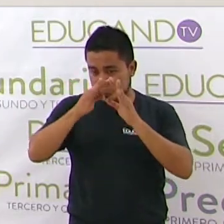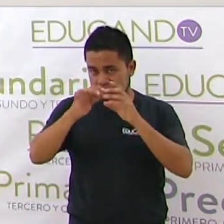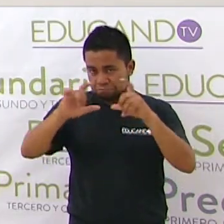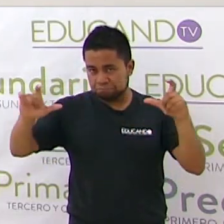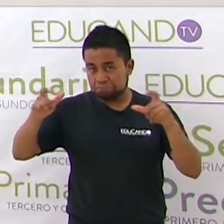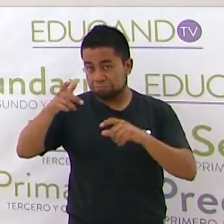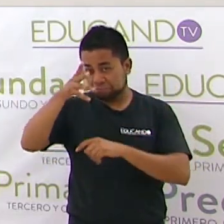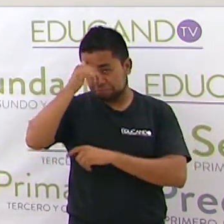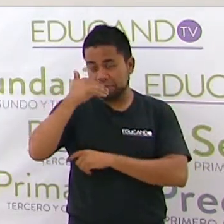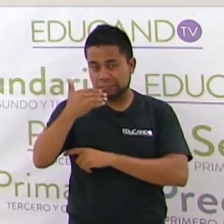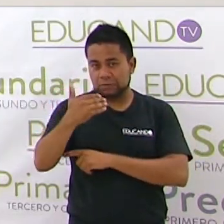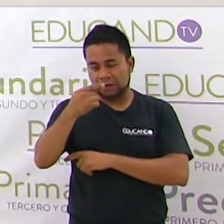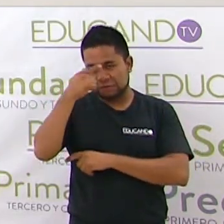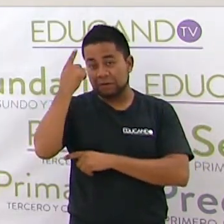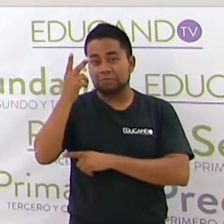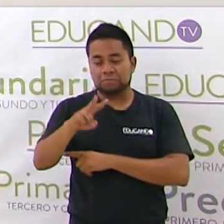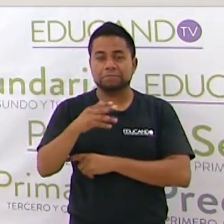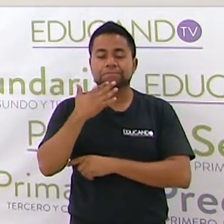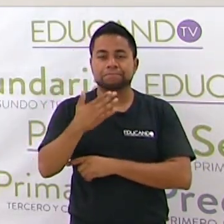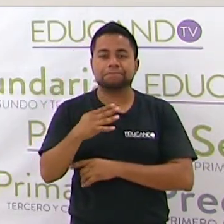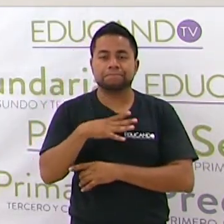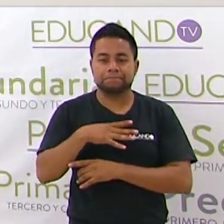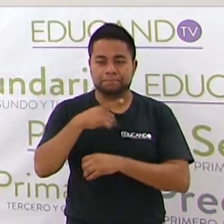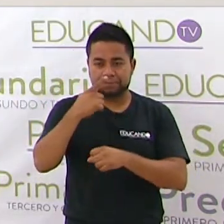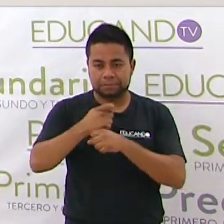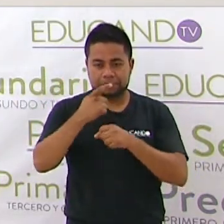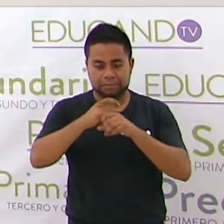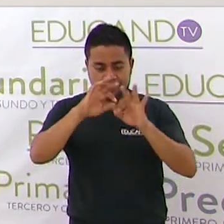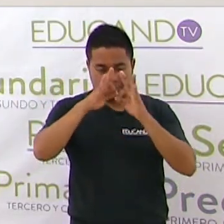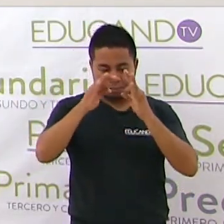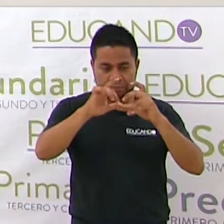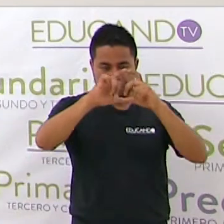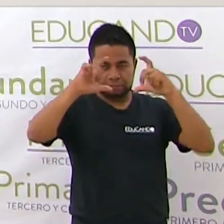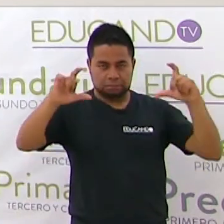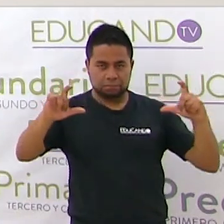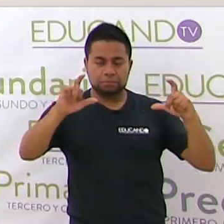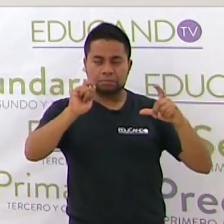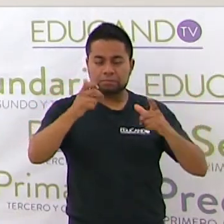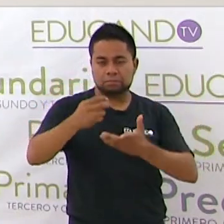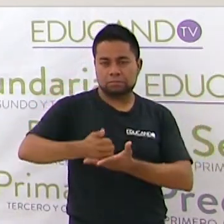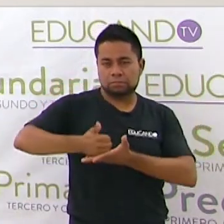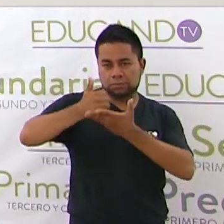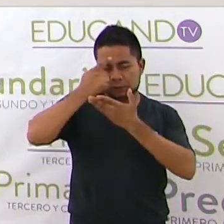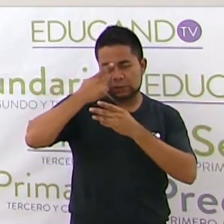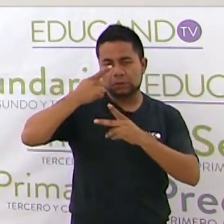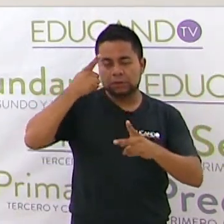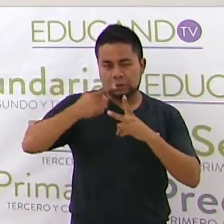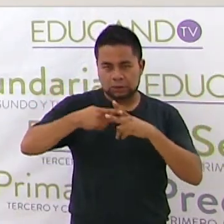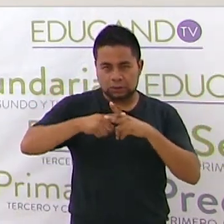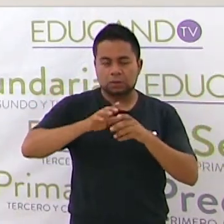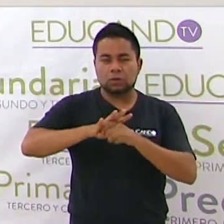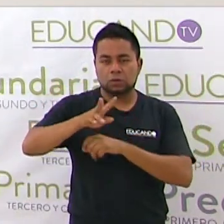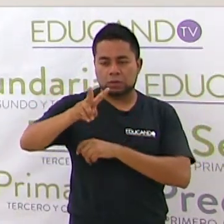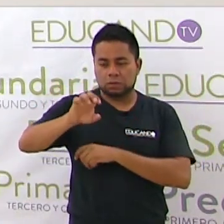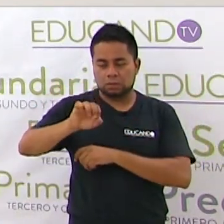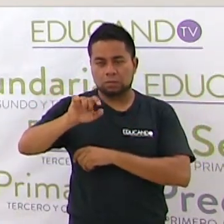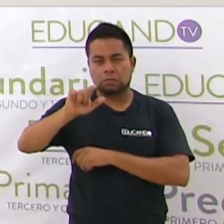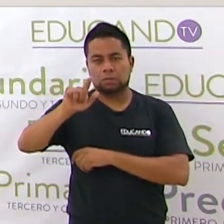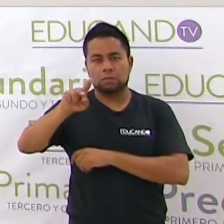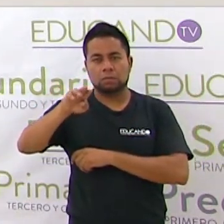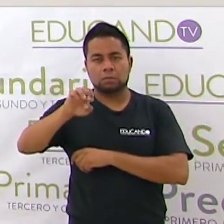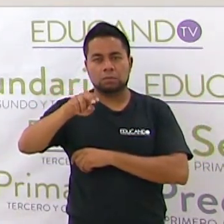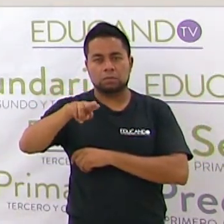fáciles, ¿verdad? Bueno, tenemos aquí una primera fórmula, que esta nos sirve para calcular el volumen